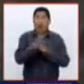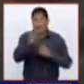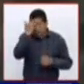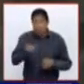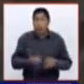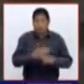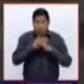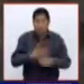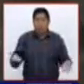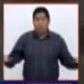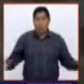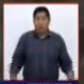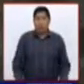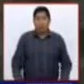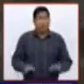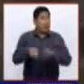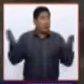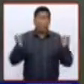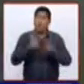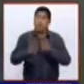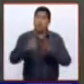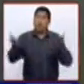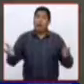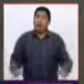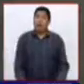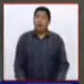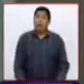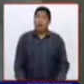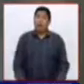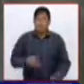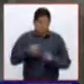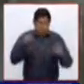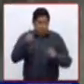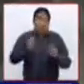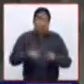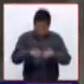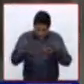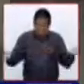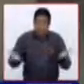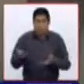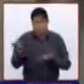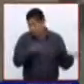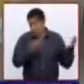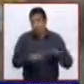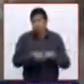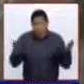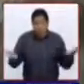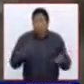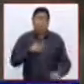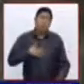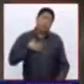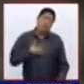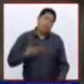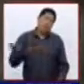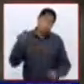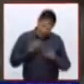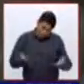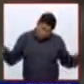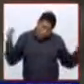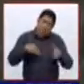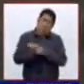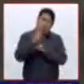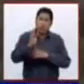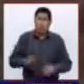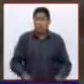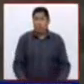¿Por qué no se niega usted a abrirme la puerta? Pero usted me puede abrir, puede ir y hacer dar. No se le podría abrir porque están sus cosas ahí adentro. Sí,